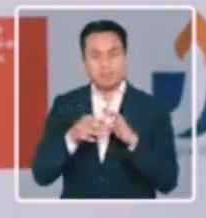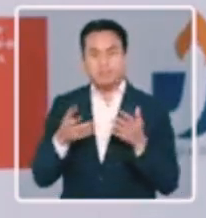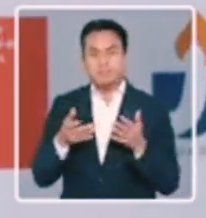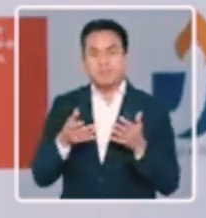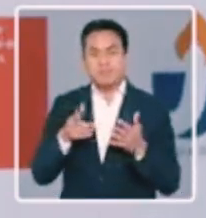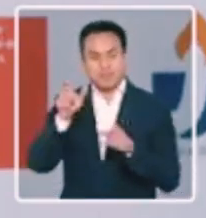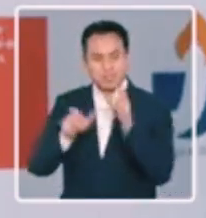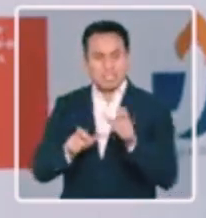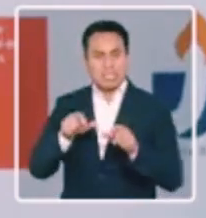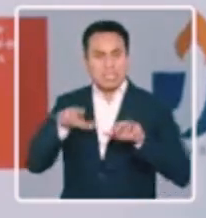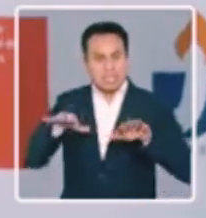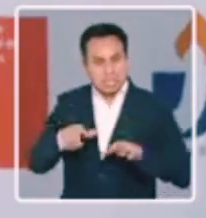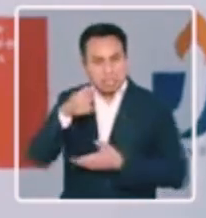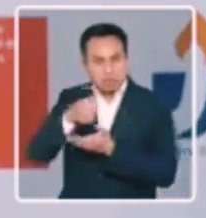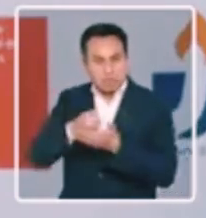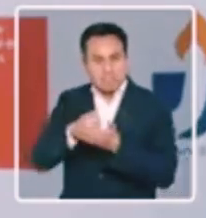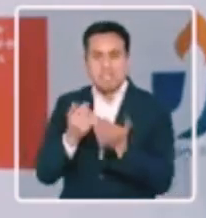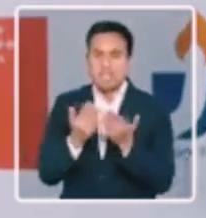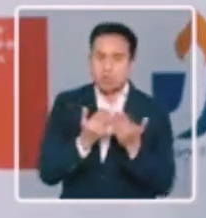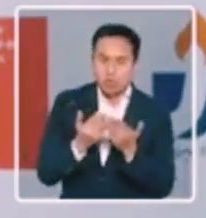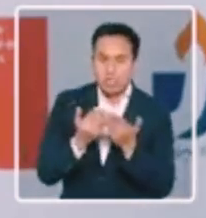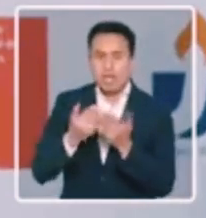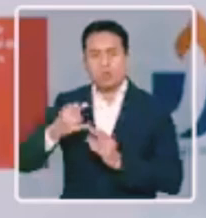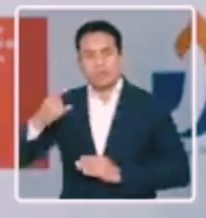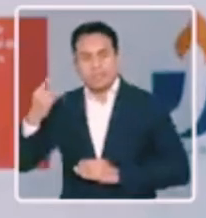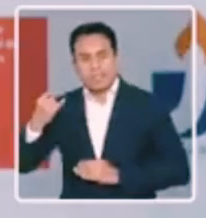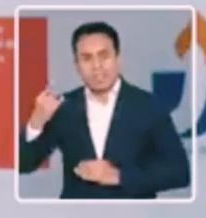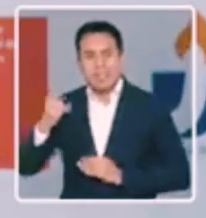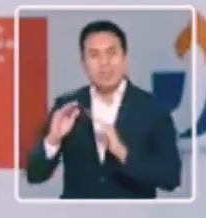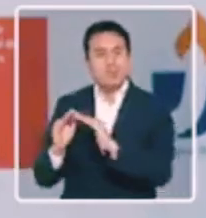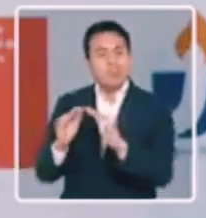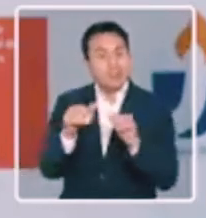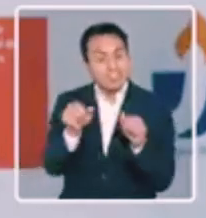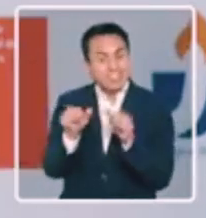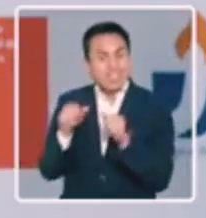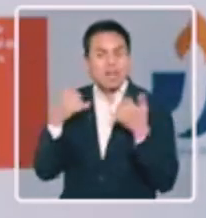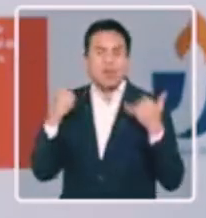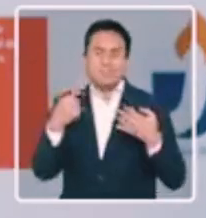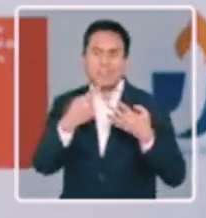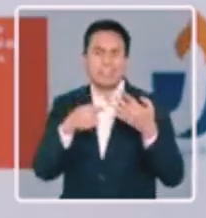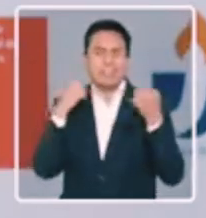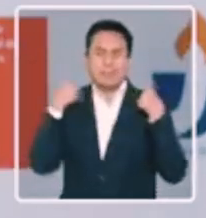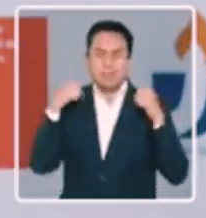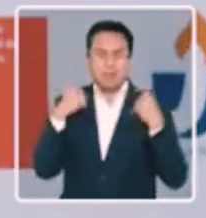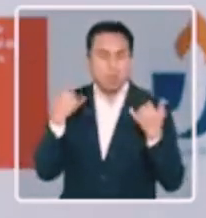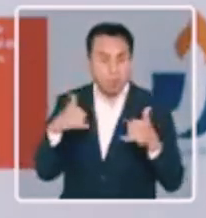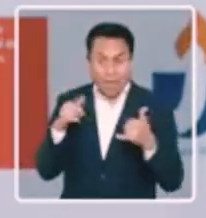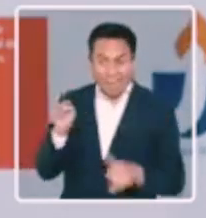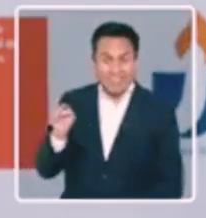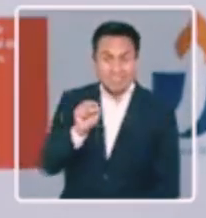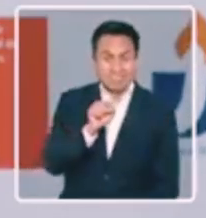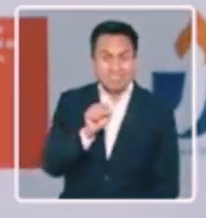Quienes se esfuerzan a nivel escolar a nivel universitario en el barrio jugando diferentes tipos de